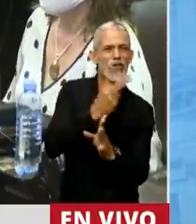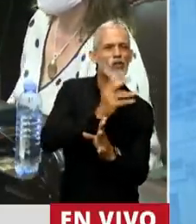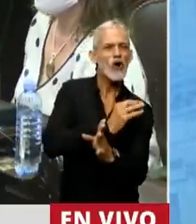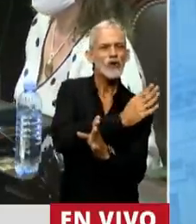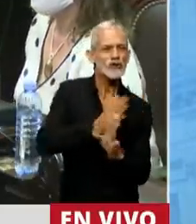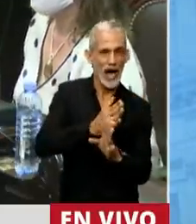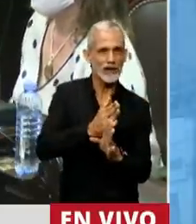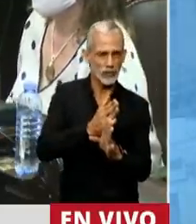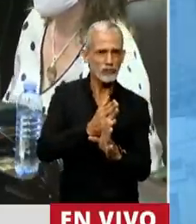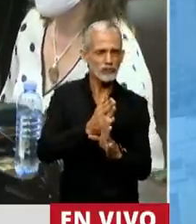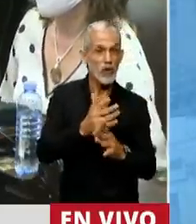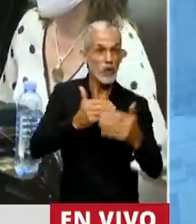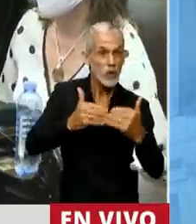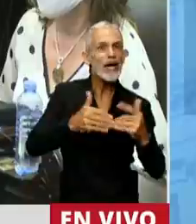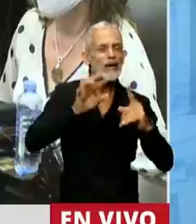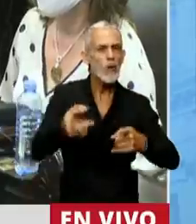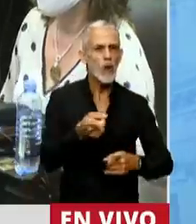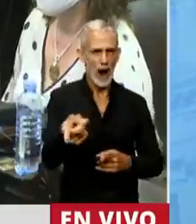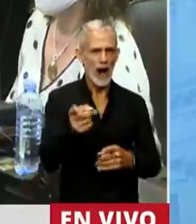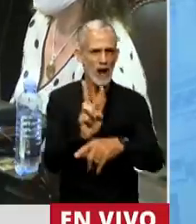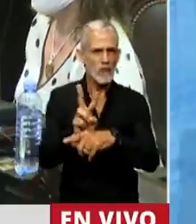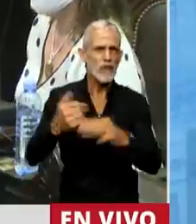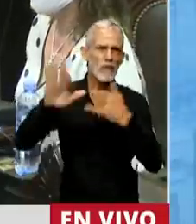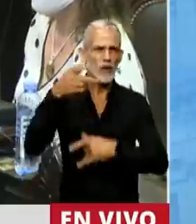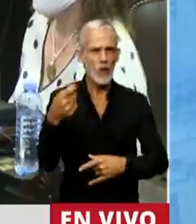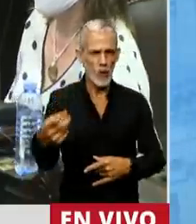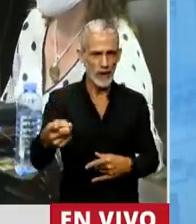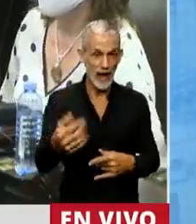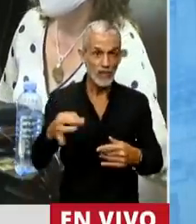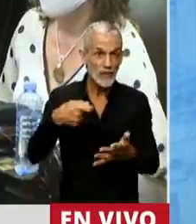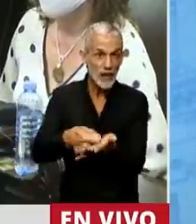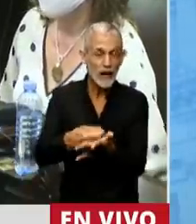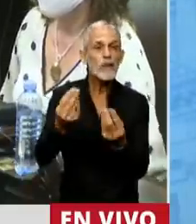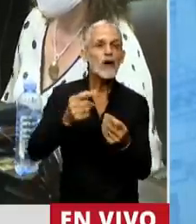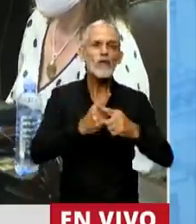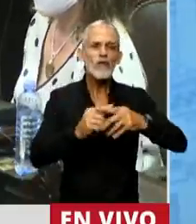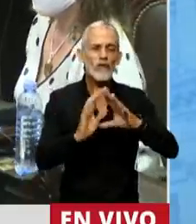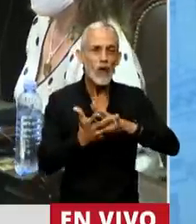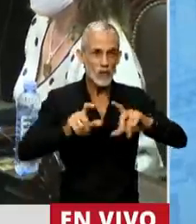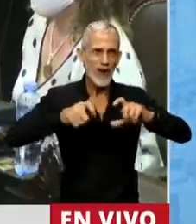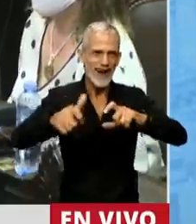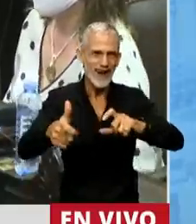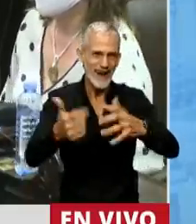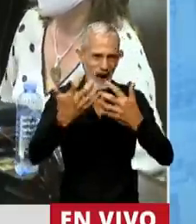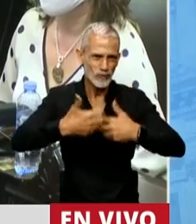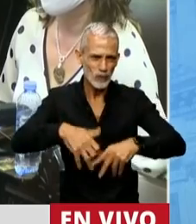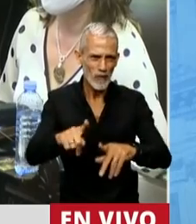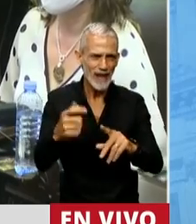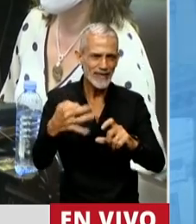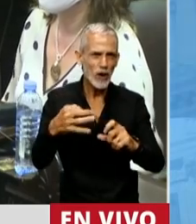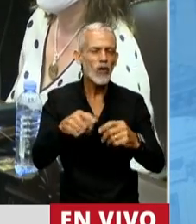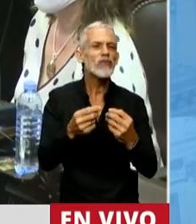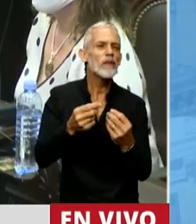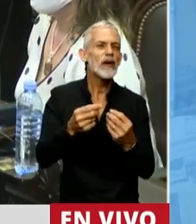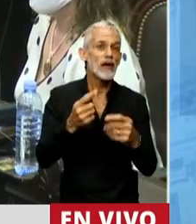2 años, a pesar del retroceso. Y cuando debía pagar, porque era una fórmula ajustada, como corresponde, como se